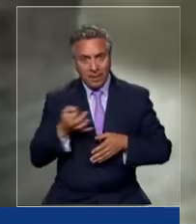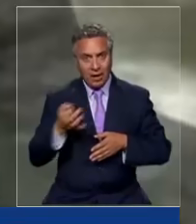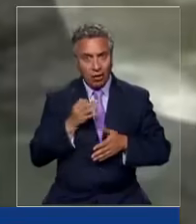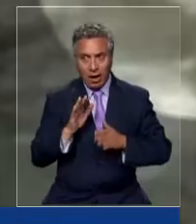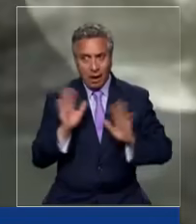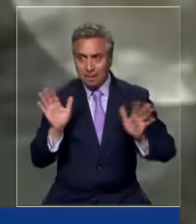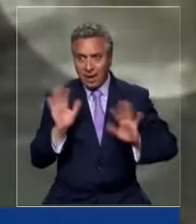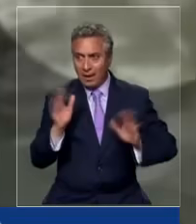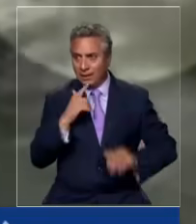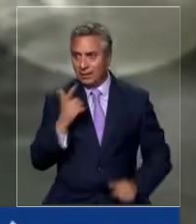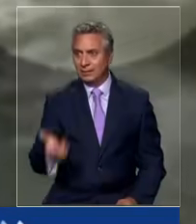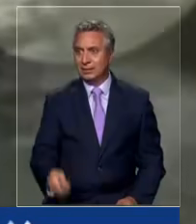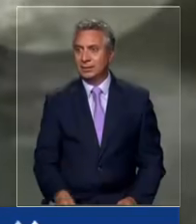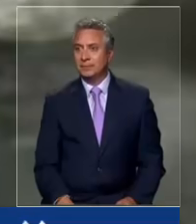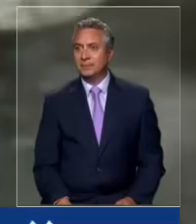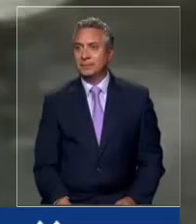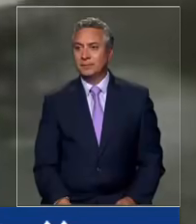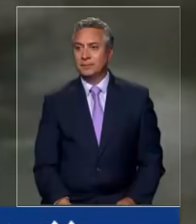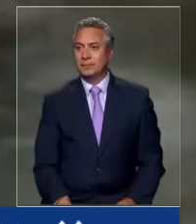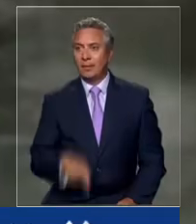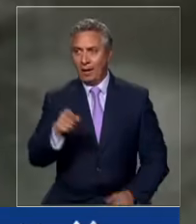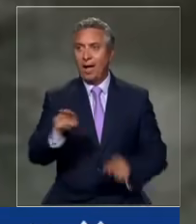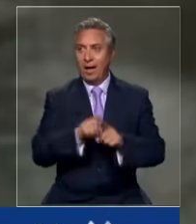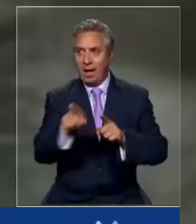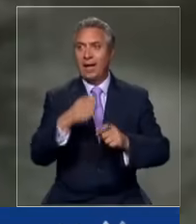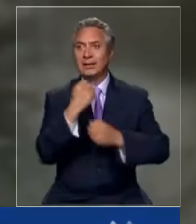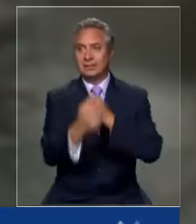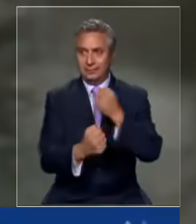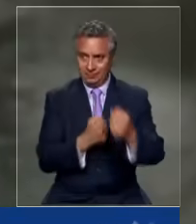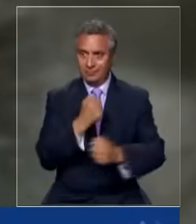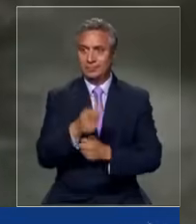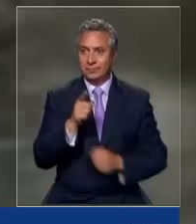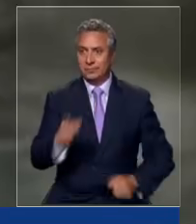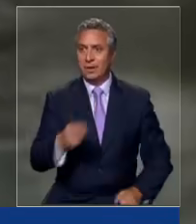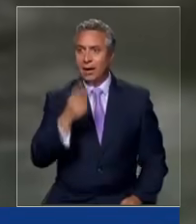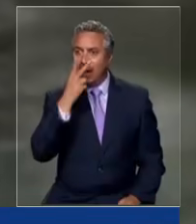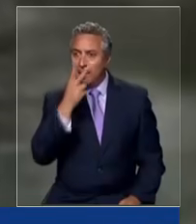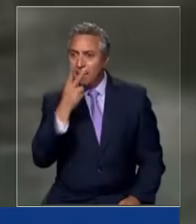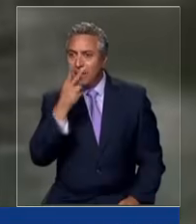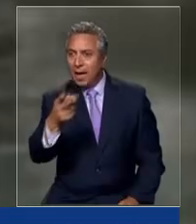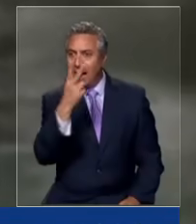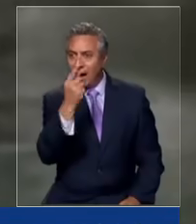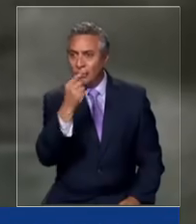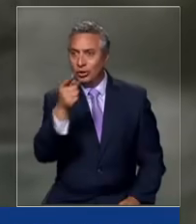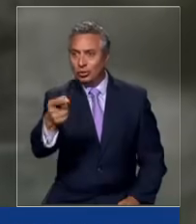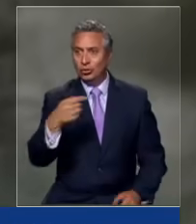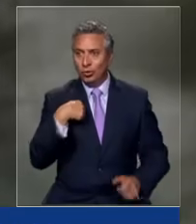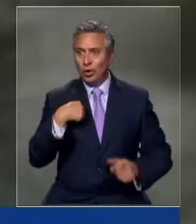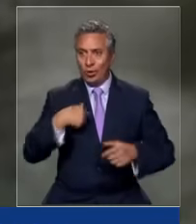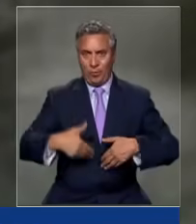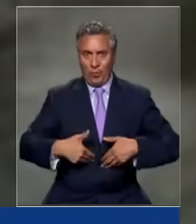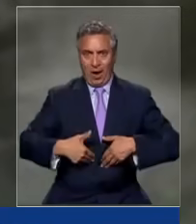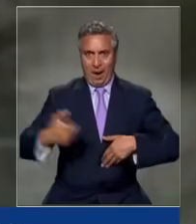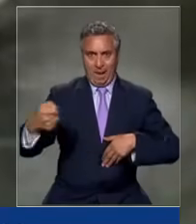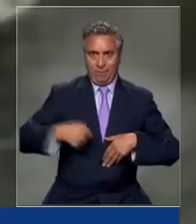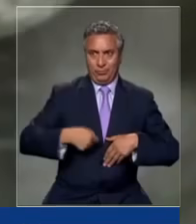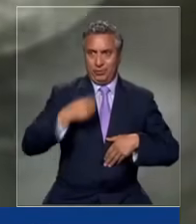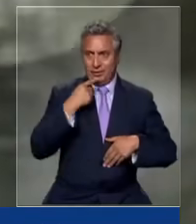se puso a discutir. Empezó la riña. Mira, 21, weón. Le pegó en la guanta, hermano.